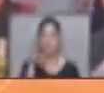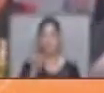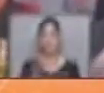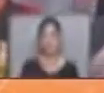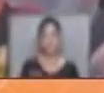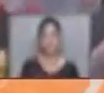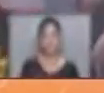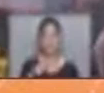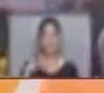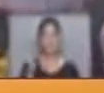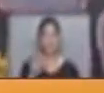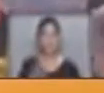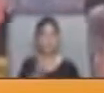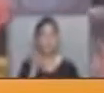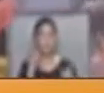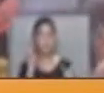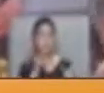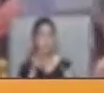rey. No, la familia real tiene